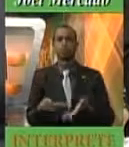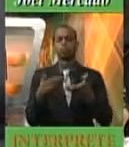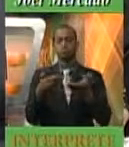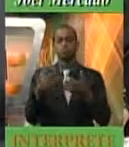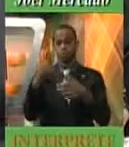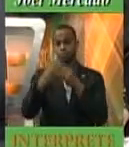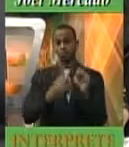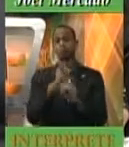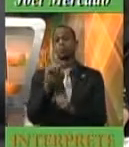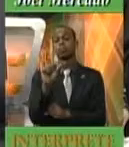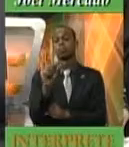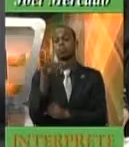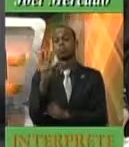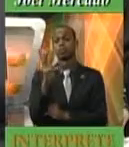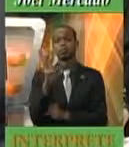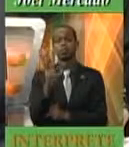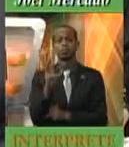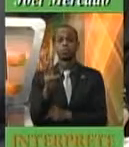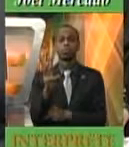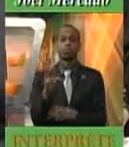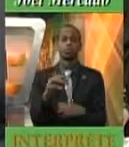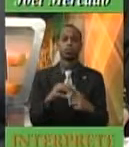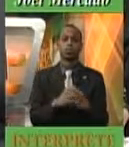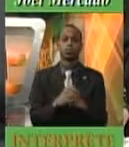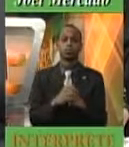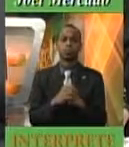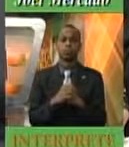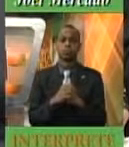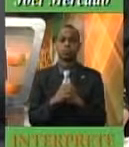tareas para el 16 y el 17,